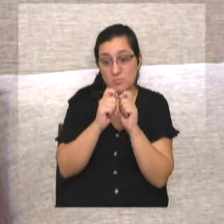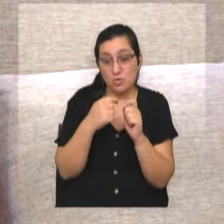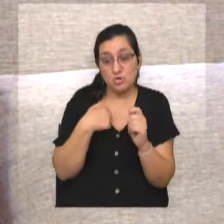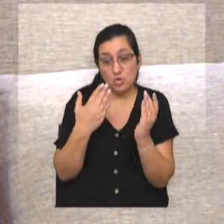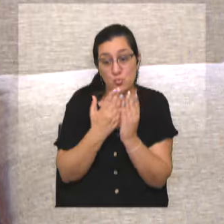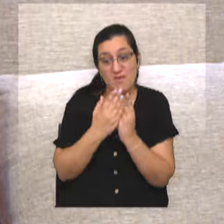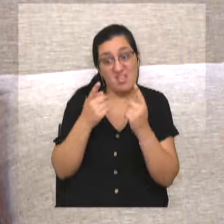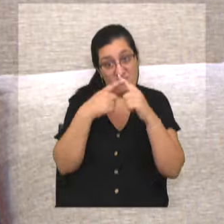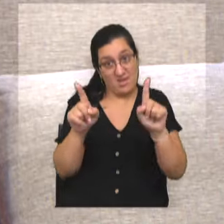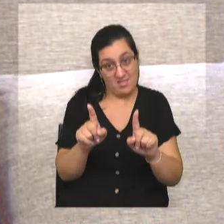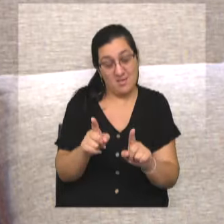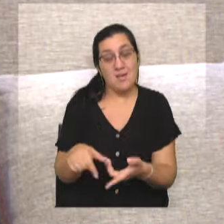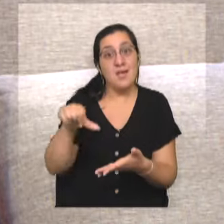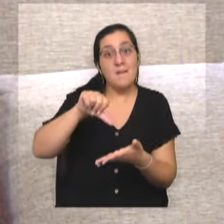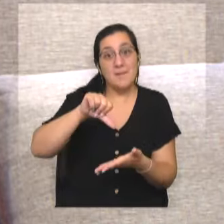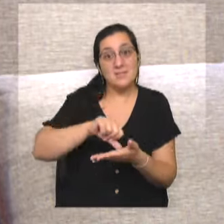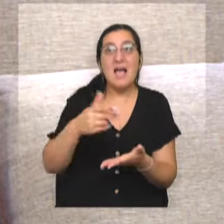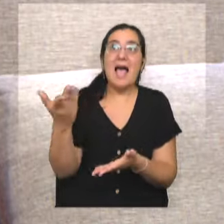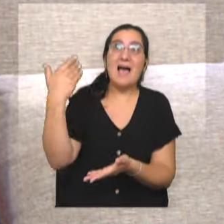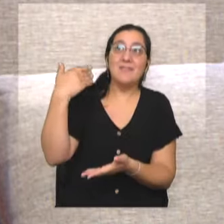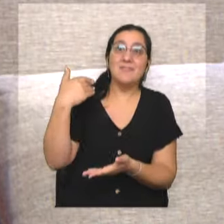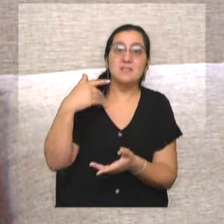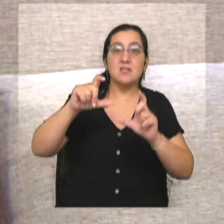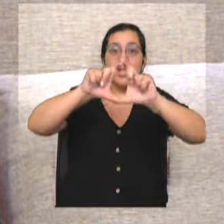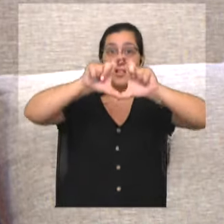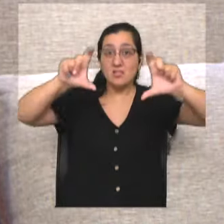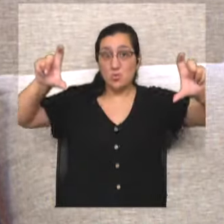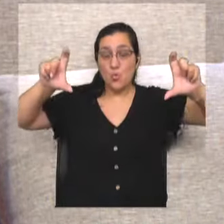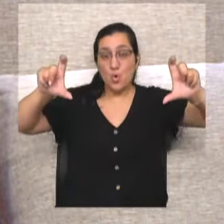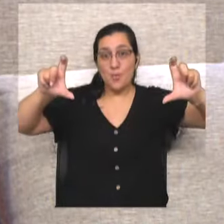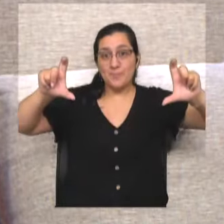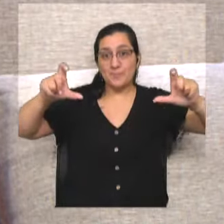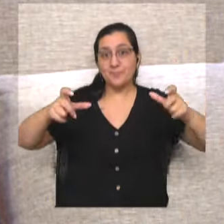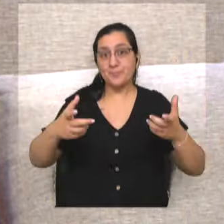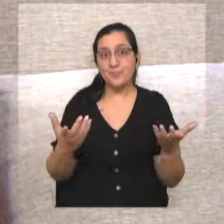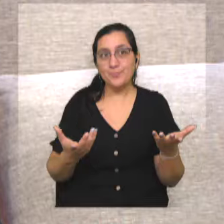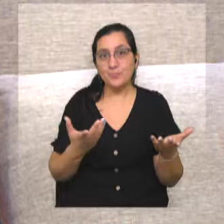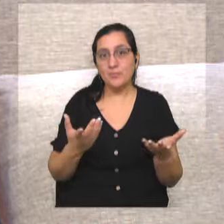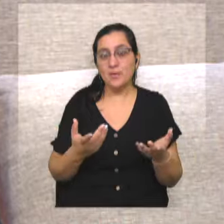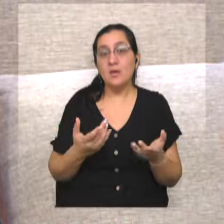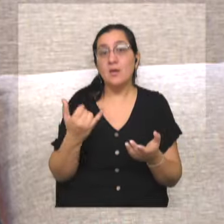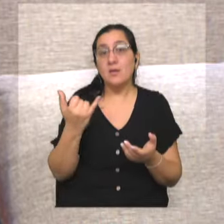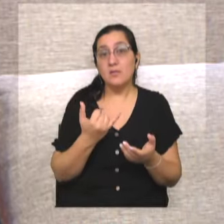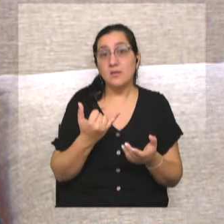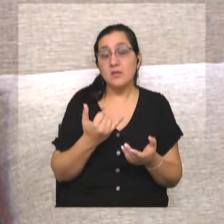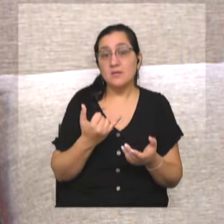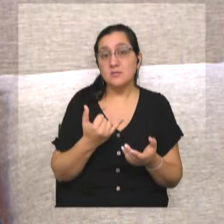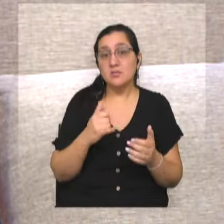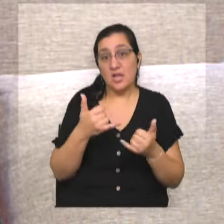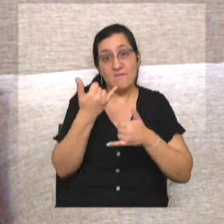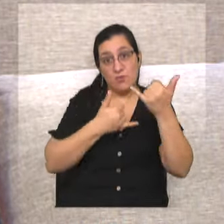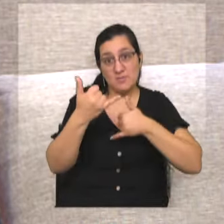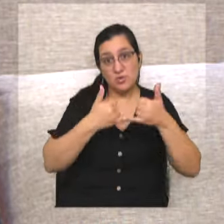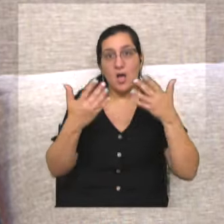estudiaba. Y El País, antes te daban el título, en el colgado, en los primeros párrafos, el copete, ya tenía que estar la